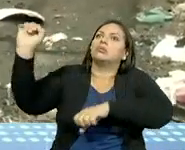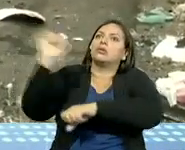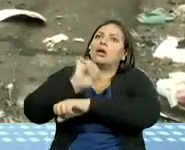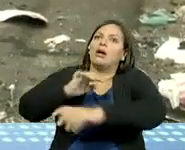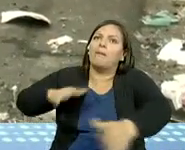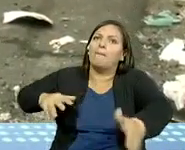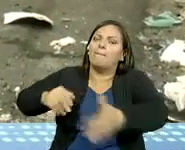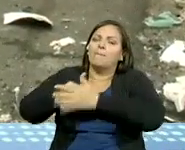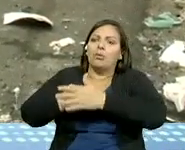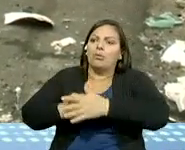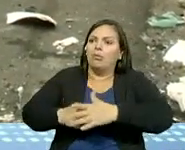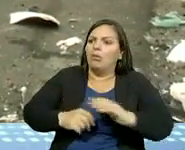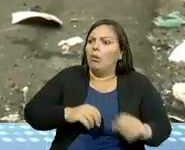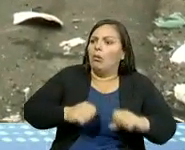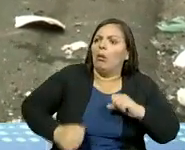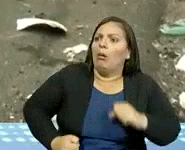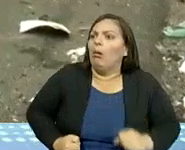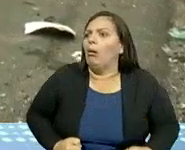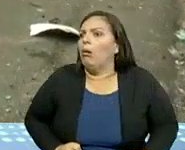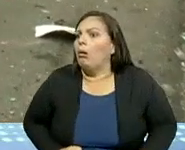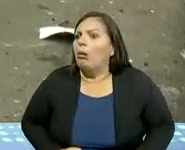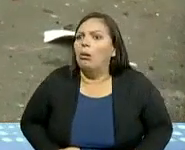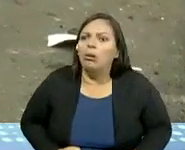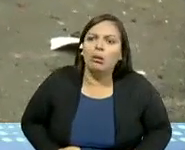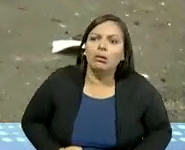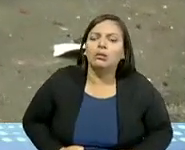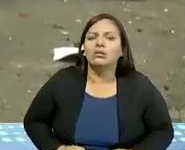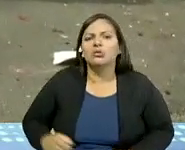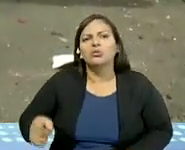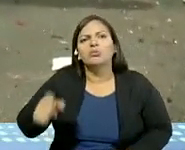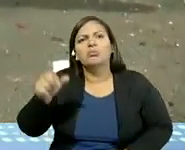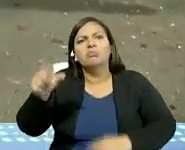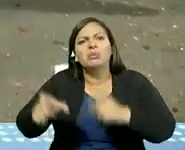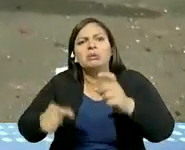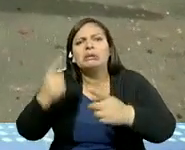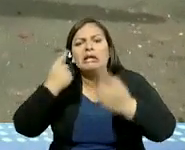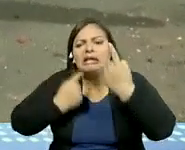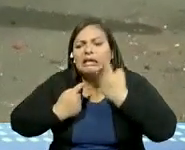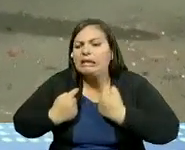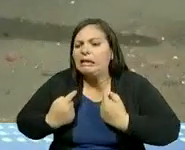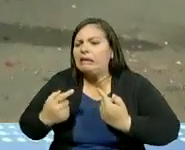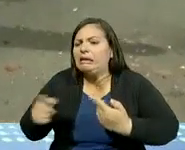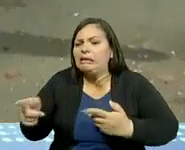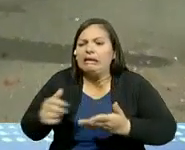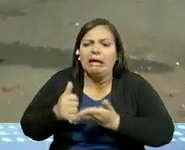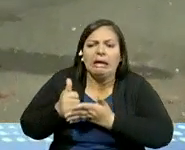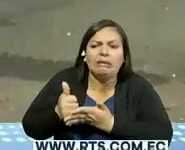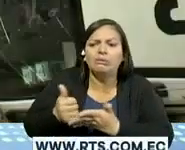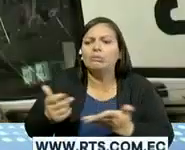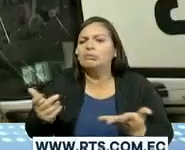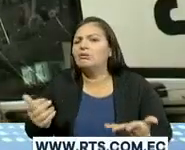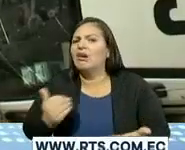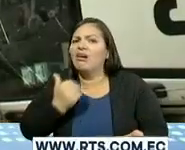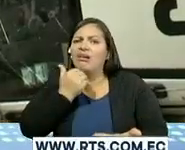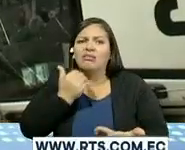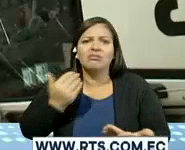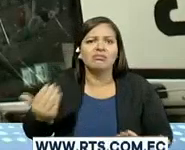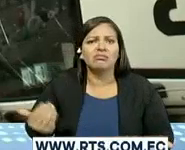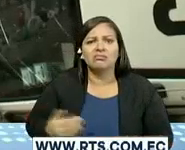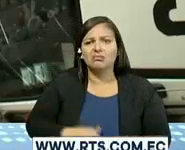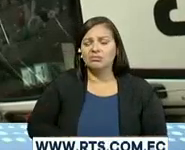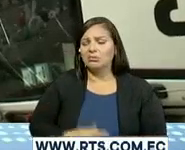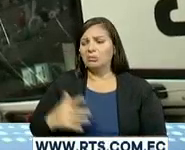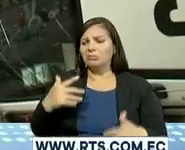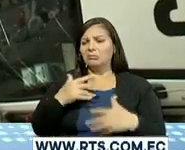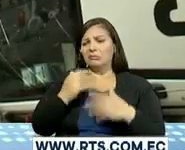qué? A estar viendo a los, ¿cómo se llama? A los heridos, a la gente aquí acumulada, el susto, los